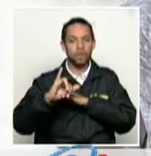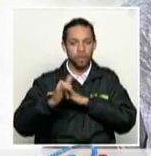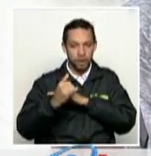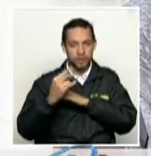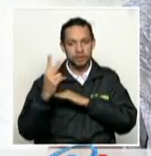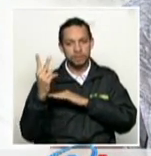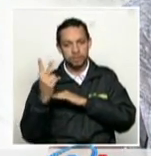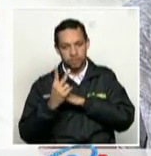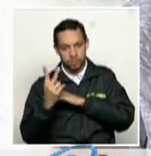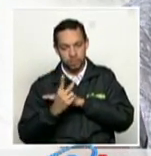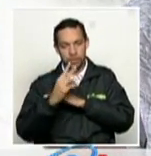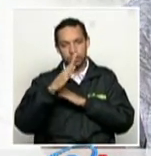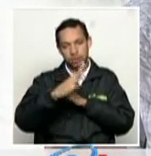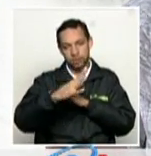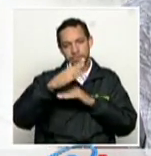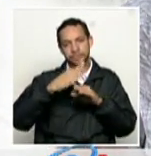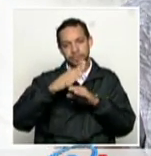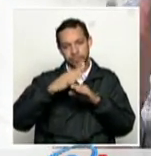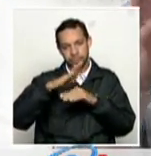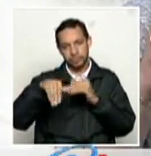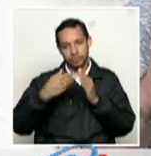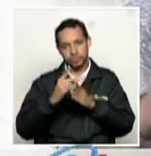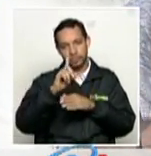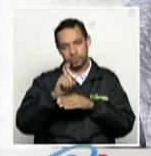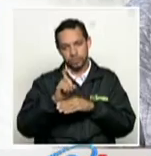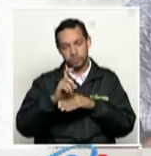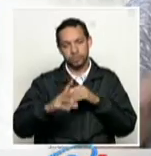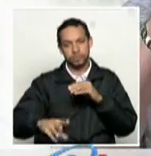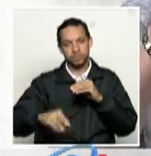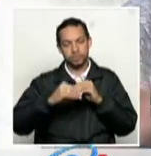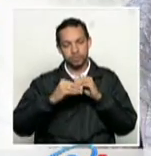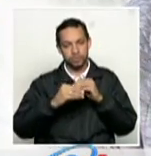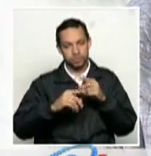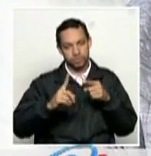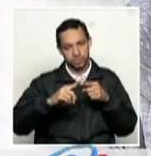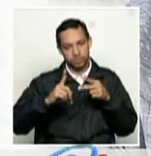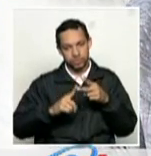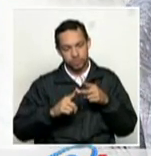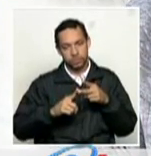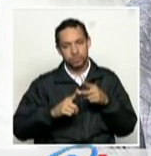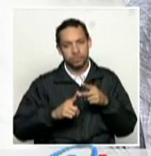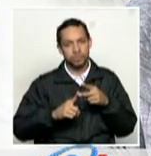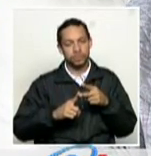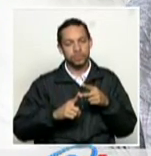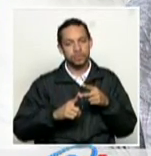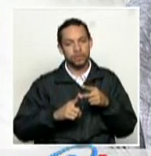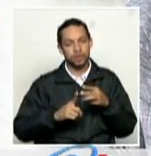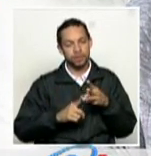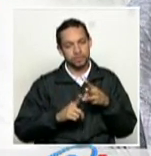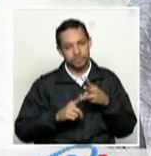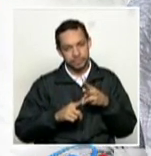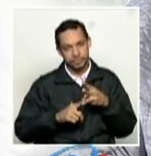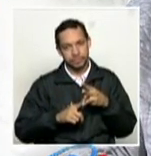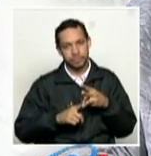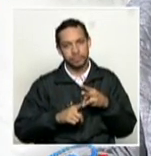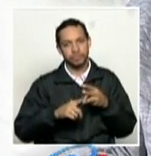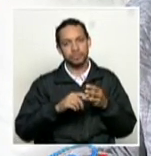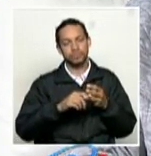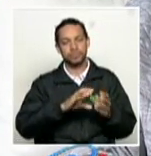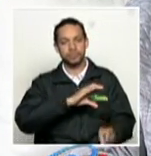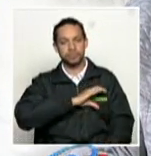las 5:30 de la mañana hasta las 6. Dos alternativas. Y la tercera es